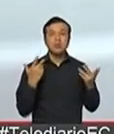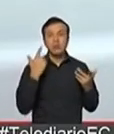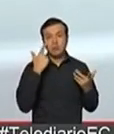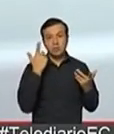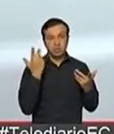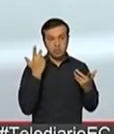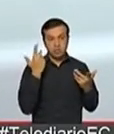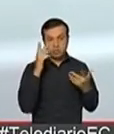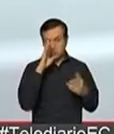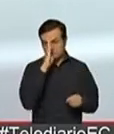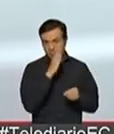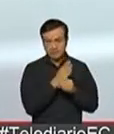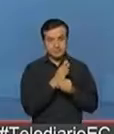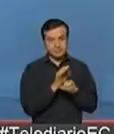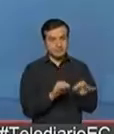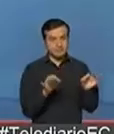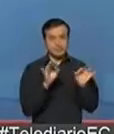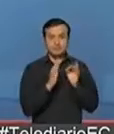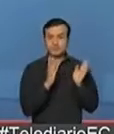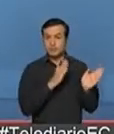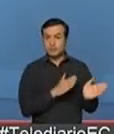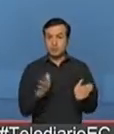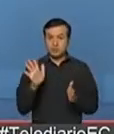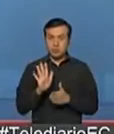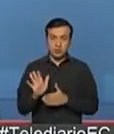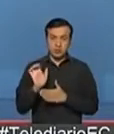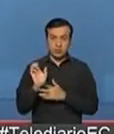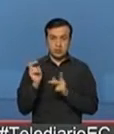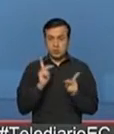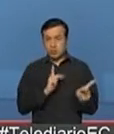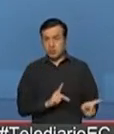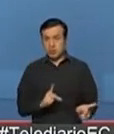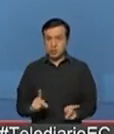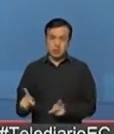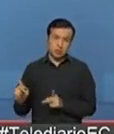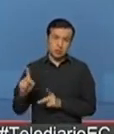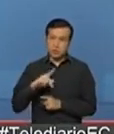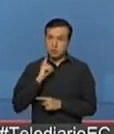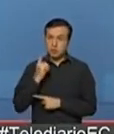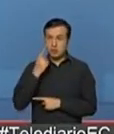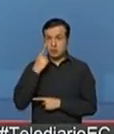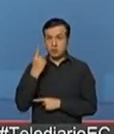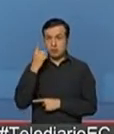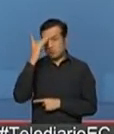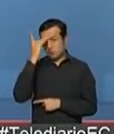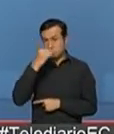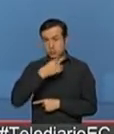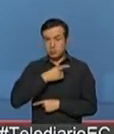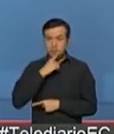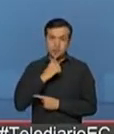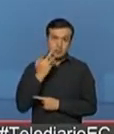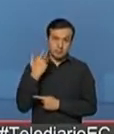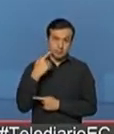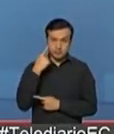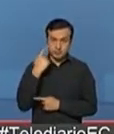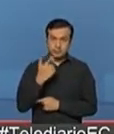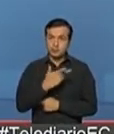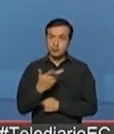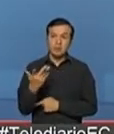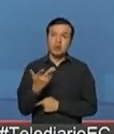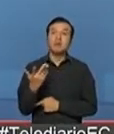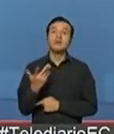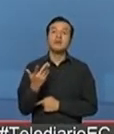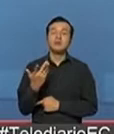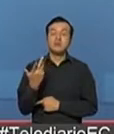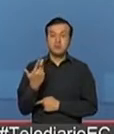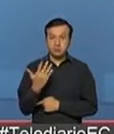a cumplir estos objetivos. ¿Y ha influido en el Ecuador, en la planificación, en las decisiones que se toman en materia de hábitat y vivienda, el